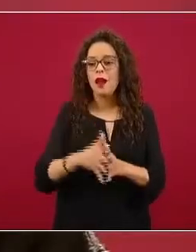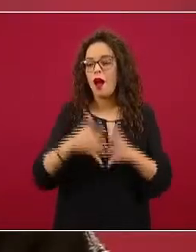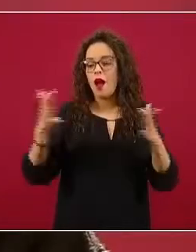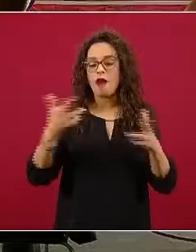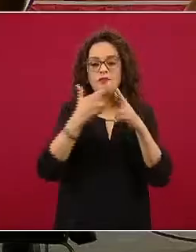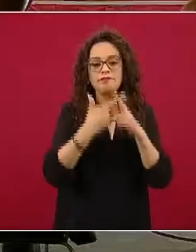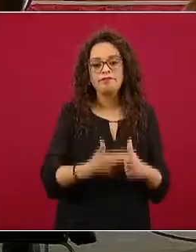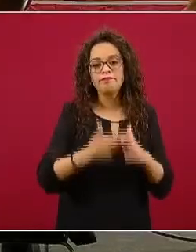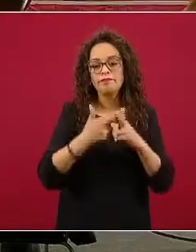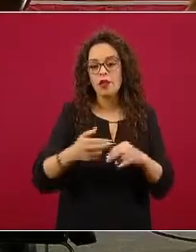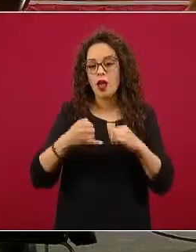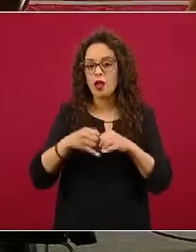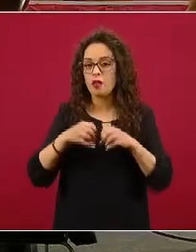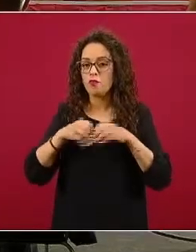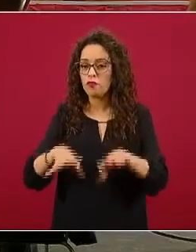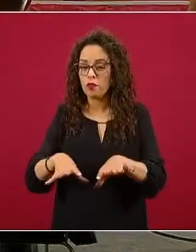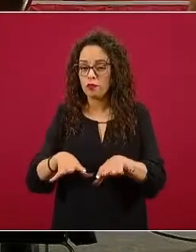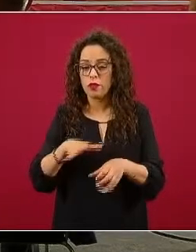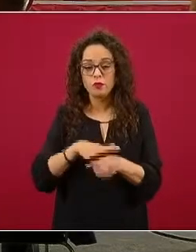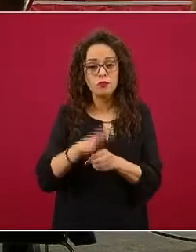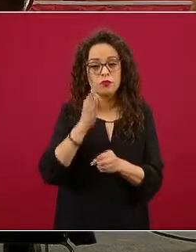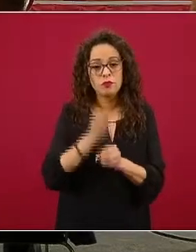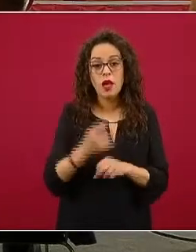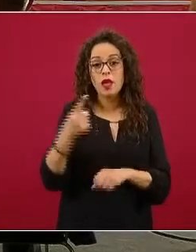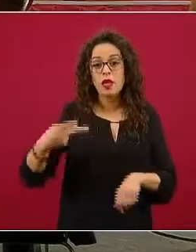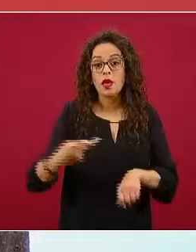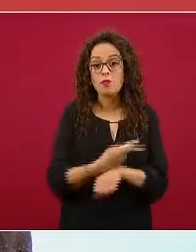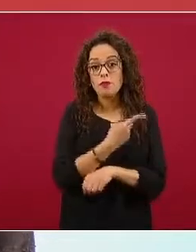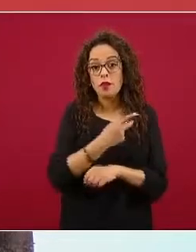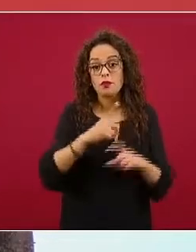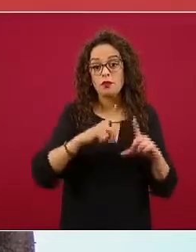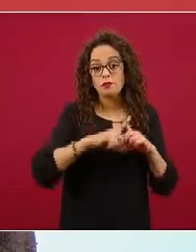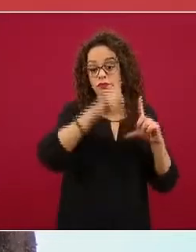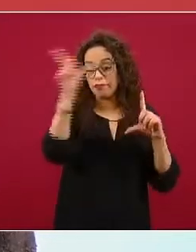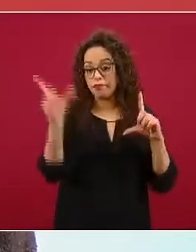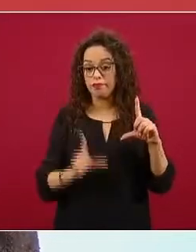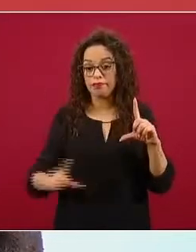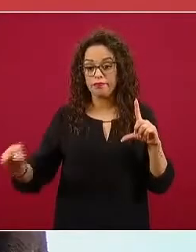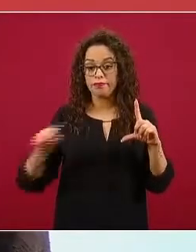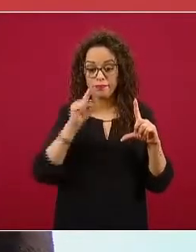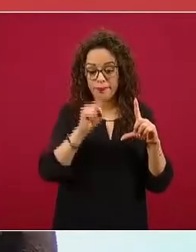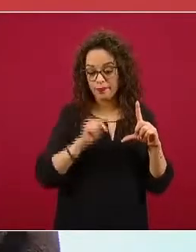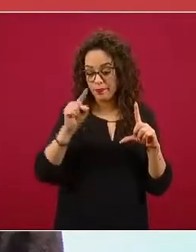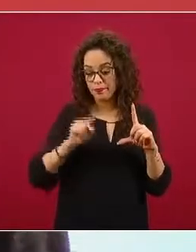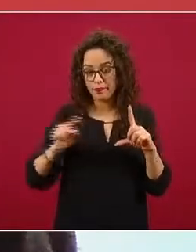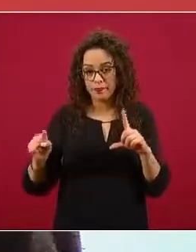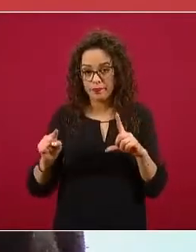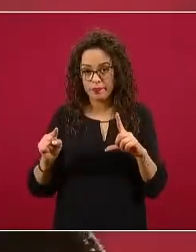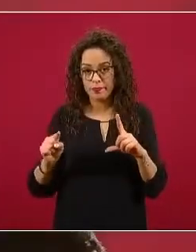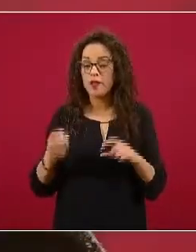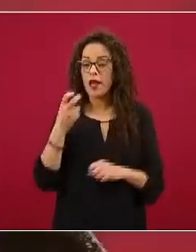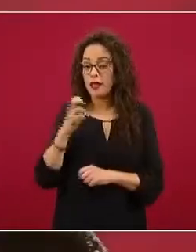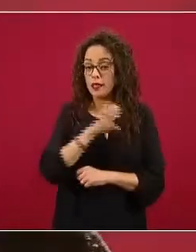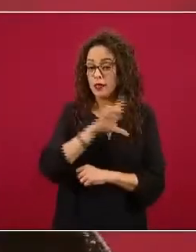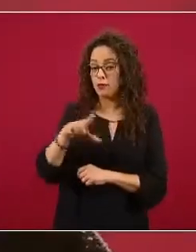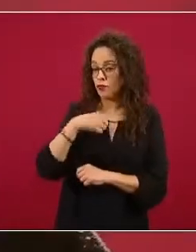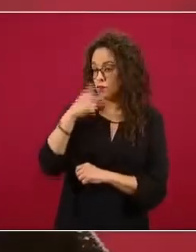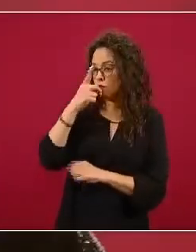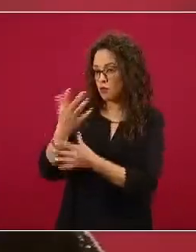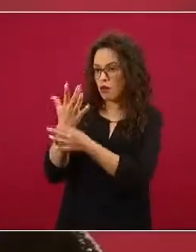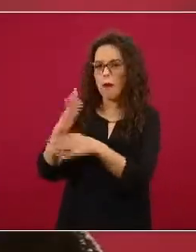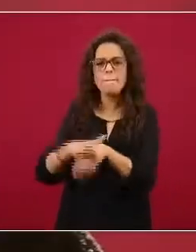muy informativo de lo que ocurre en todo el territorio nacional. Esto lo menciono en especial